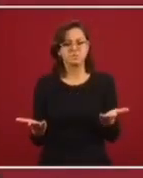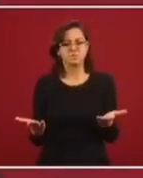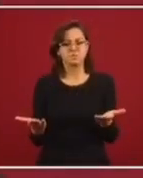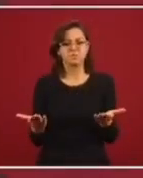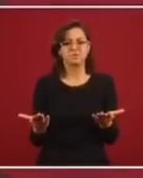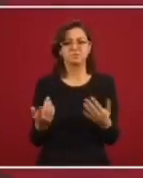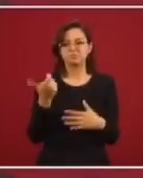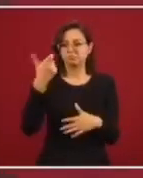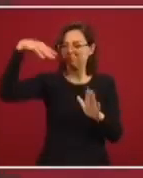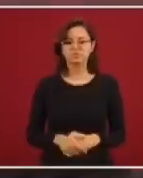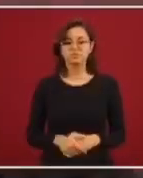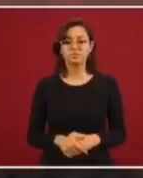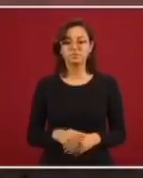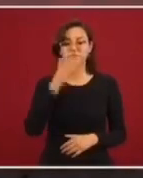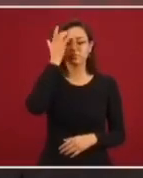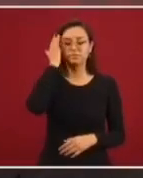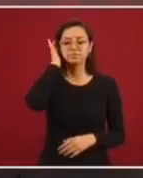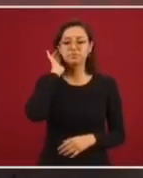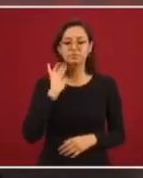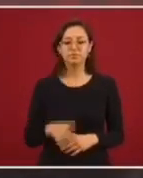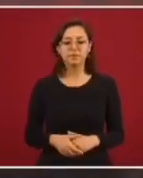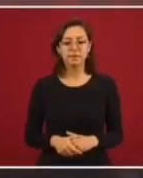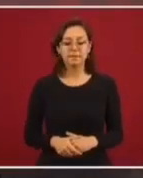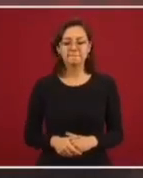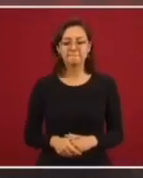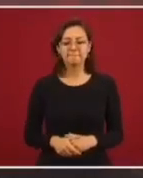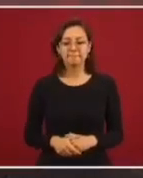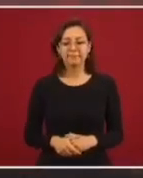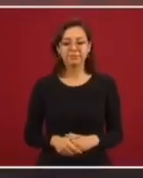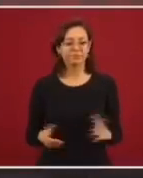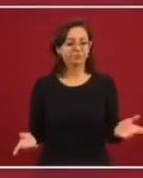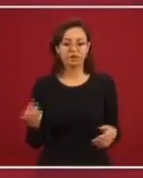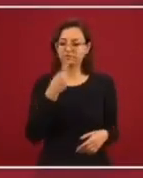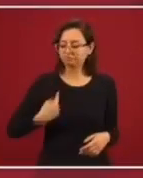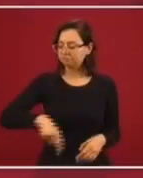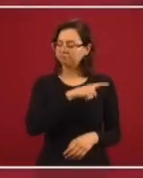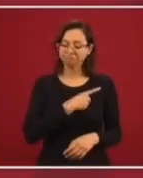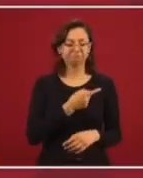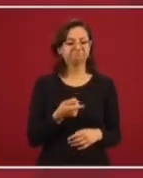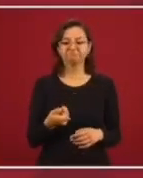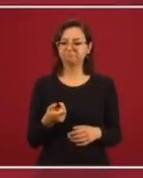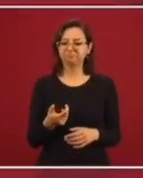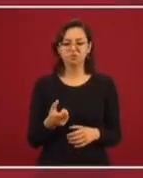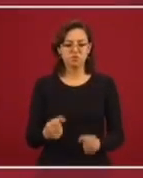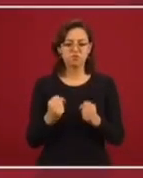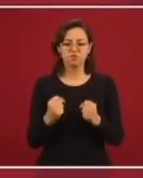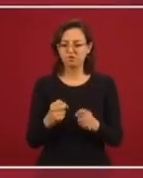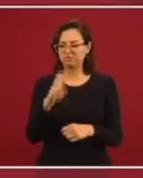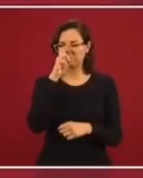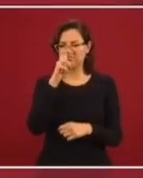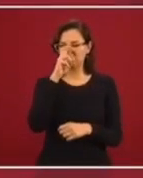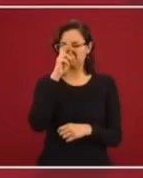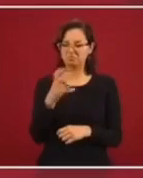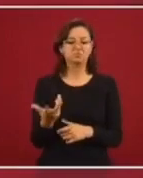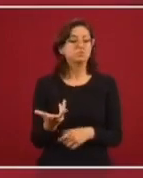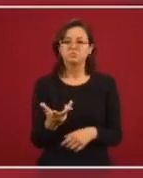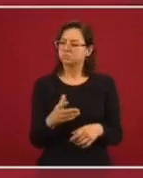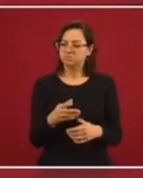evitar que se siguiera cayendo el precio. Nosotros nos sostuvimos hasta el final porque nos ha costado mucho